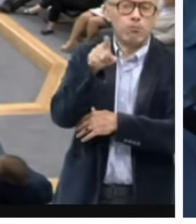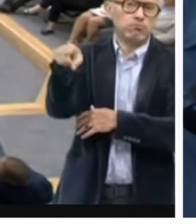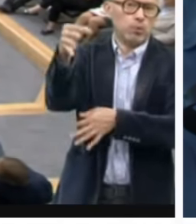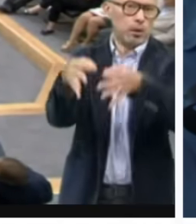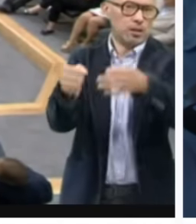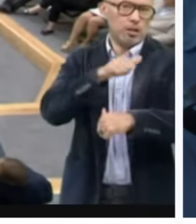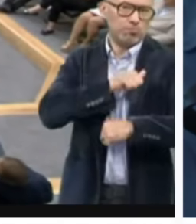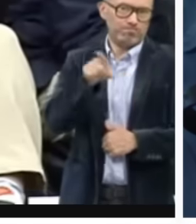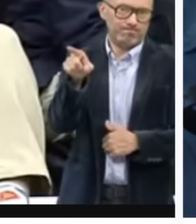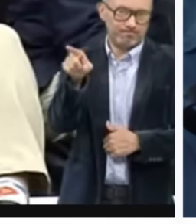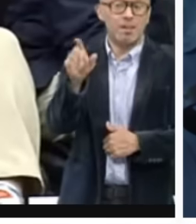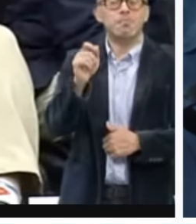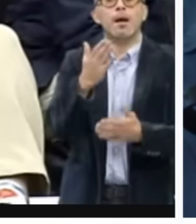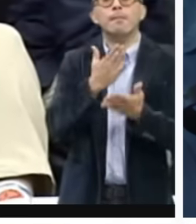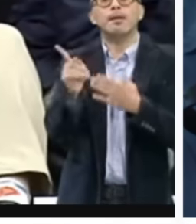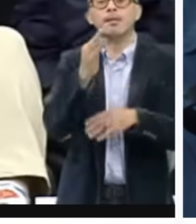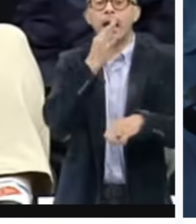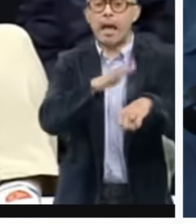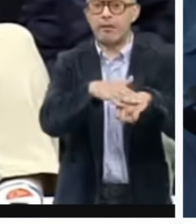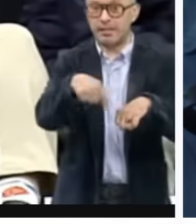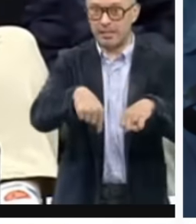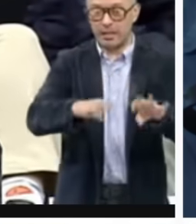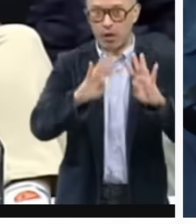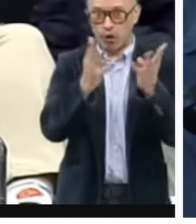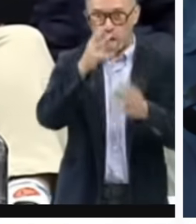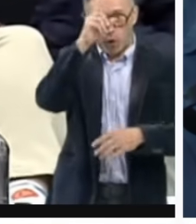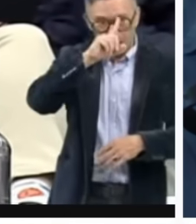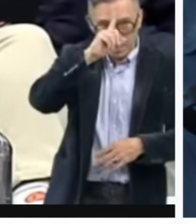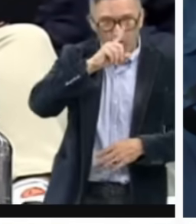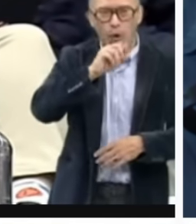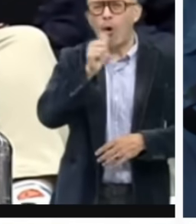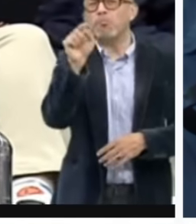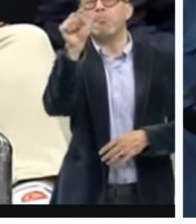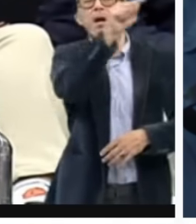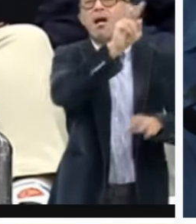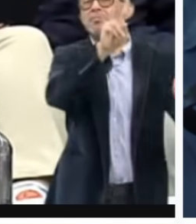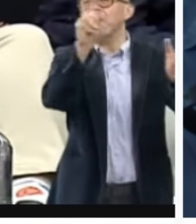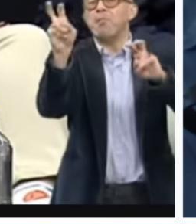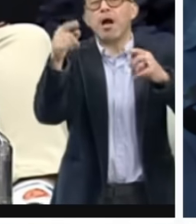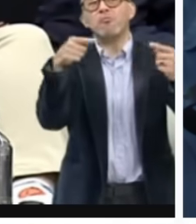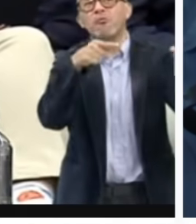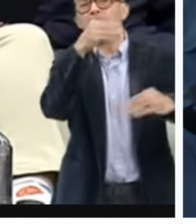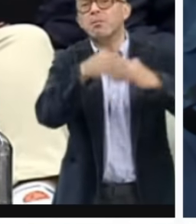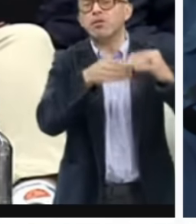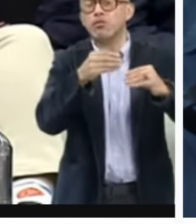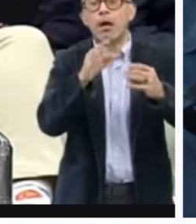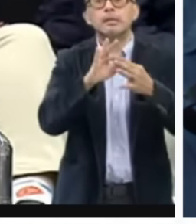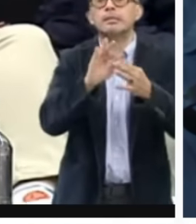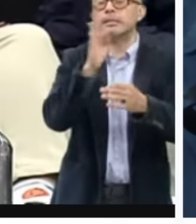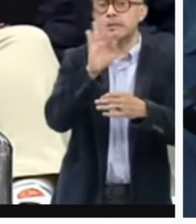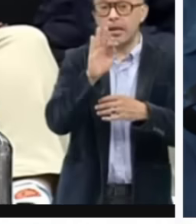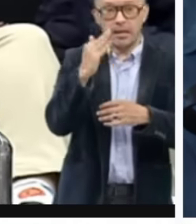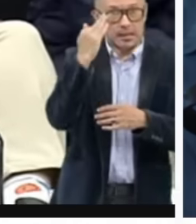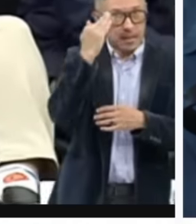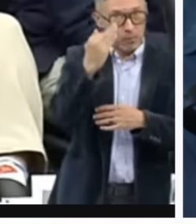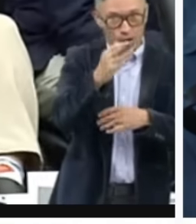este consejo y en cualquier espacio donde se discuta este tema, es que si la licencia es mayor a 30 días,